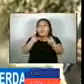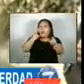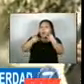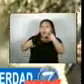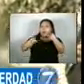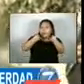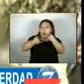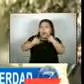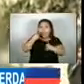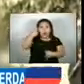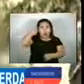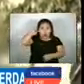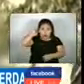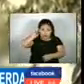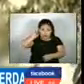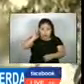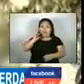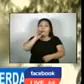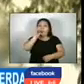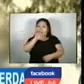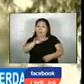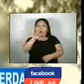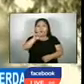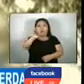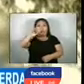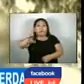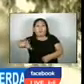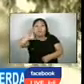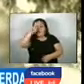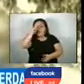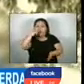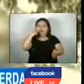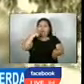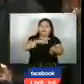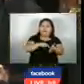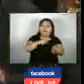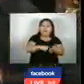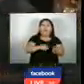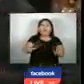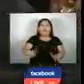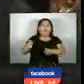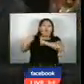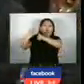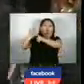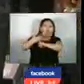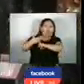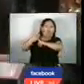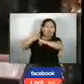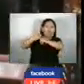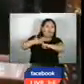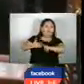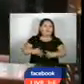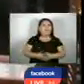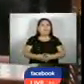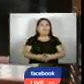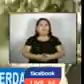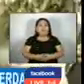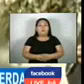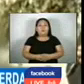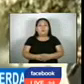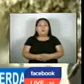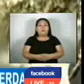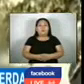entrevista detalló que el 13 de febrero interpuso una denuncia por la coacción que supuestamente ejercieron sobre él.